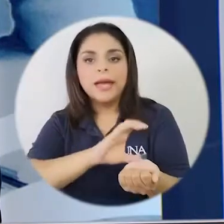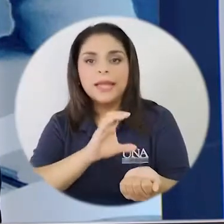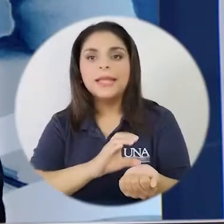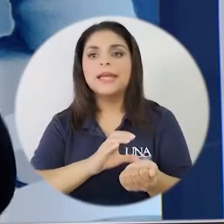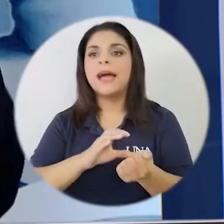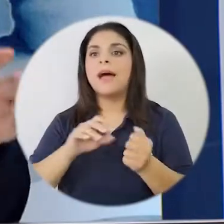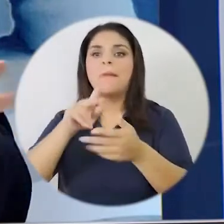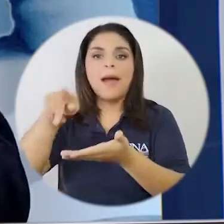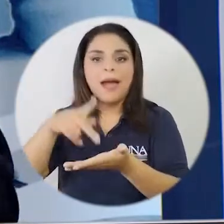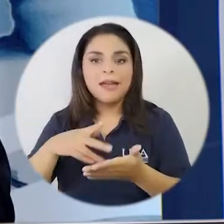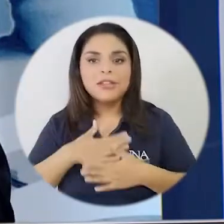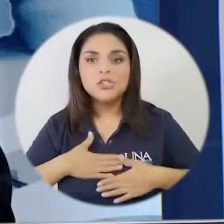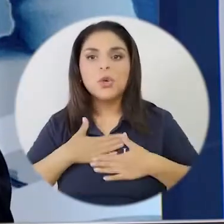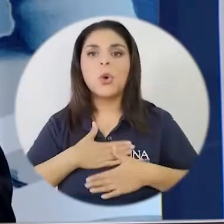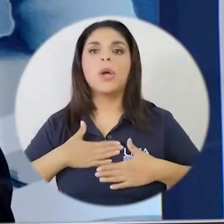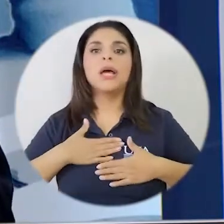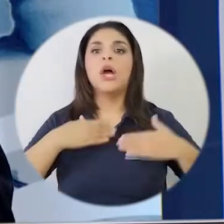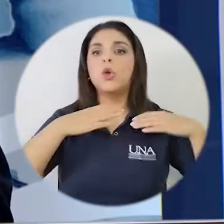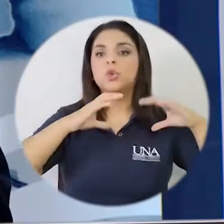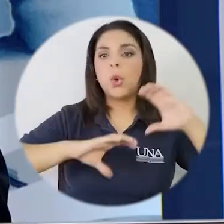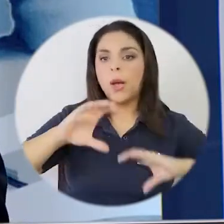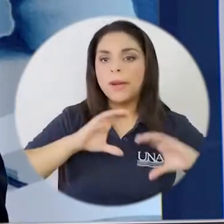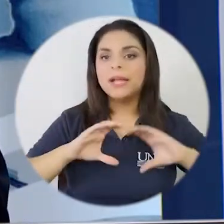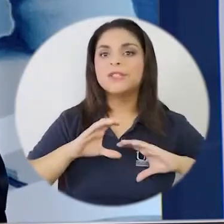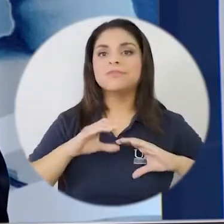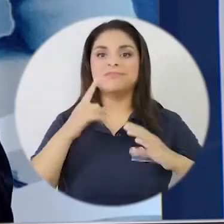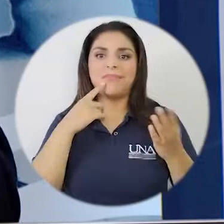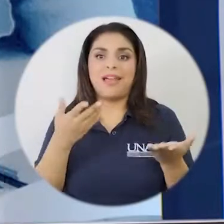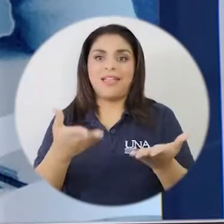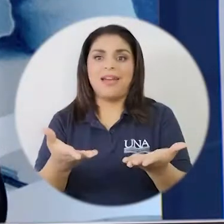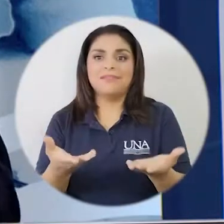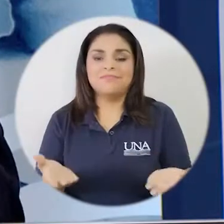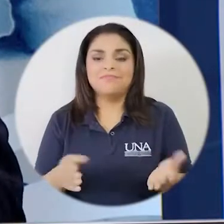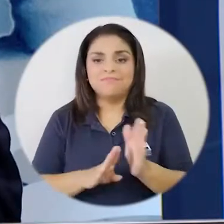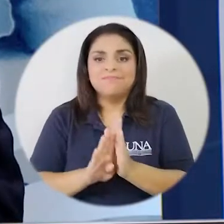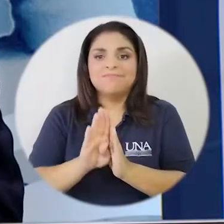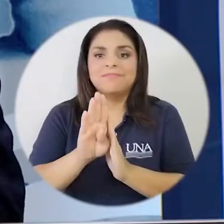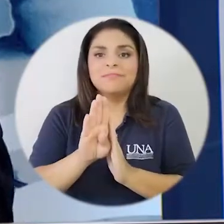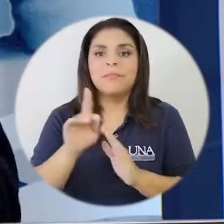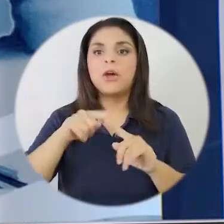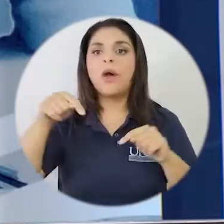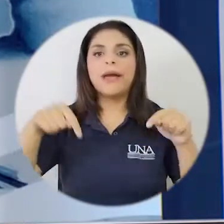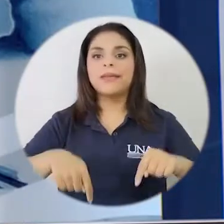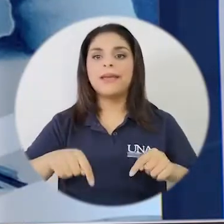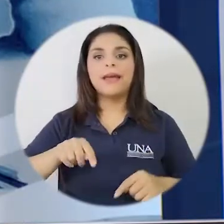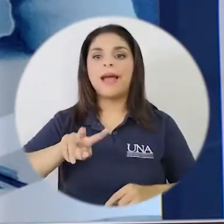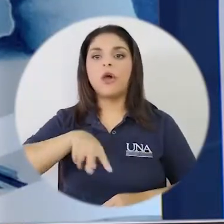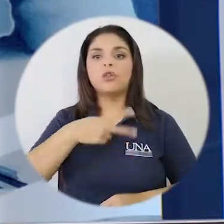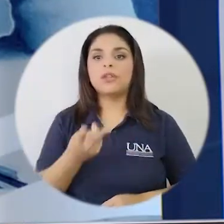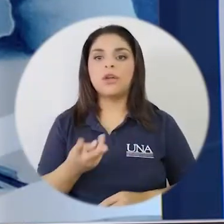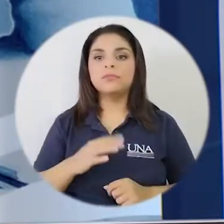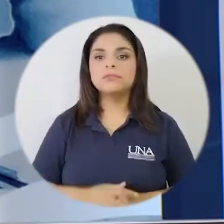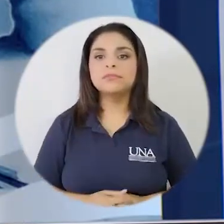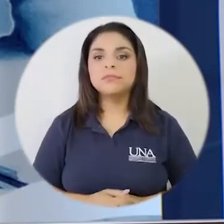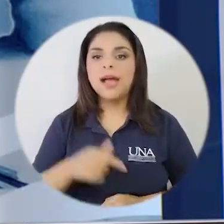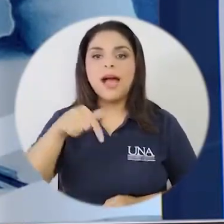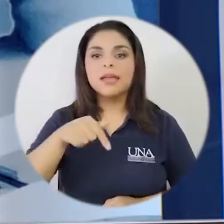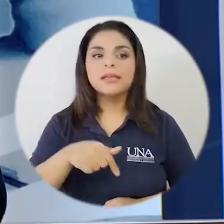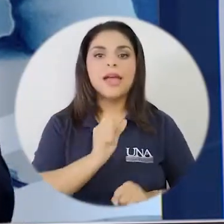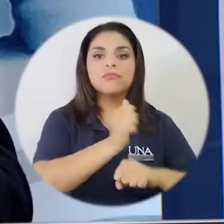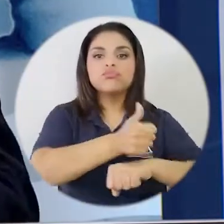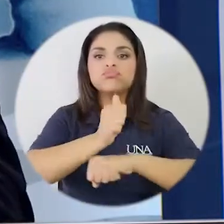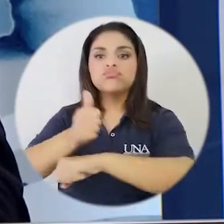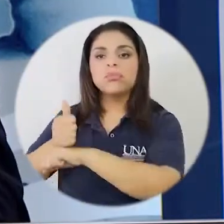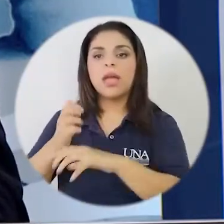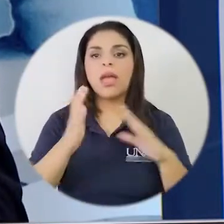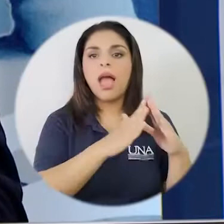salud, ¿verdad? El centro de diversiones, el centro de comercio, para permitir generar eso. Aquí lo hacemos al contrario. Generamos las casas sin darnos cuenta